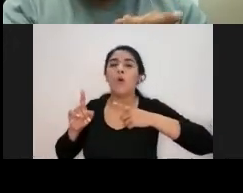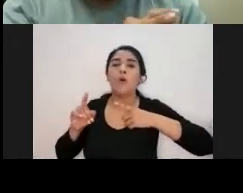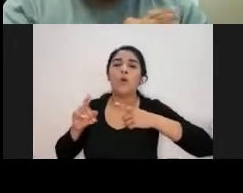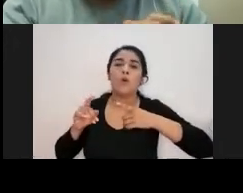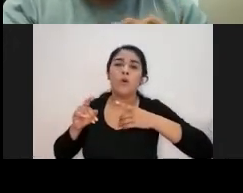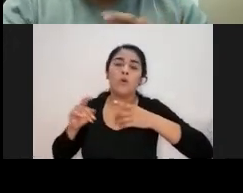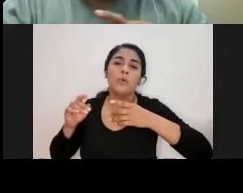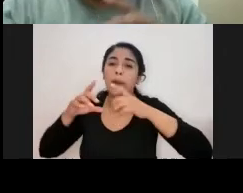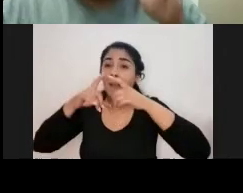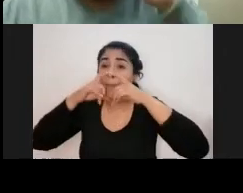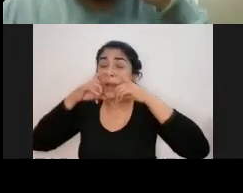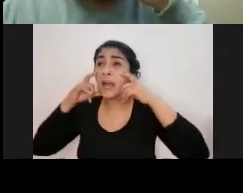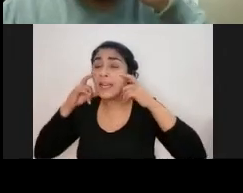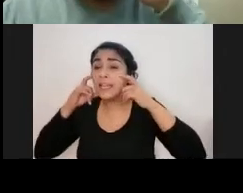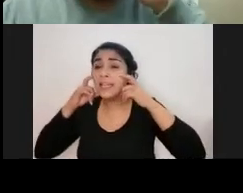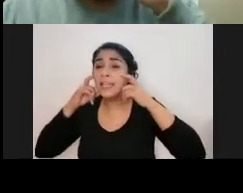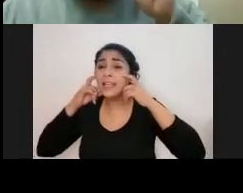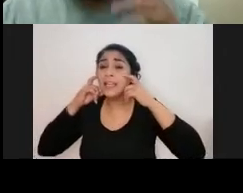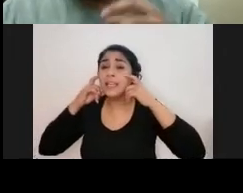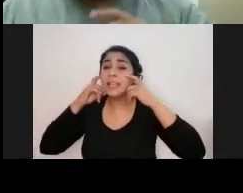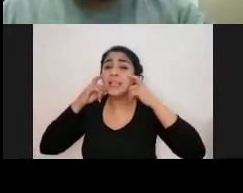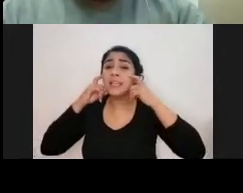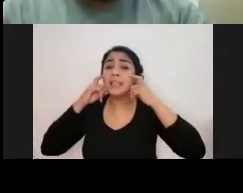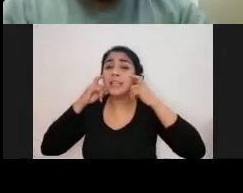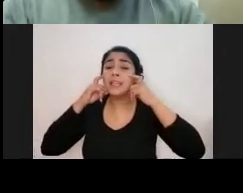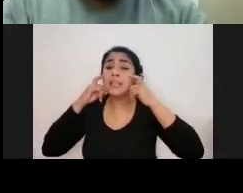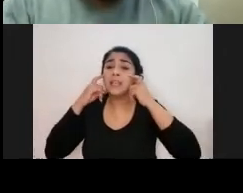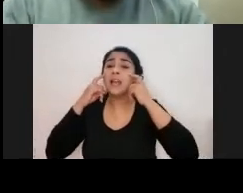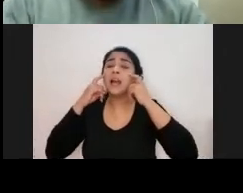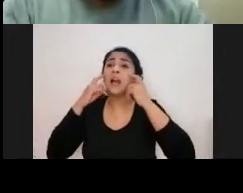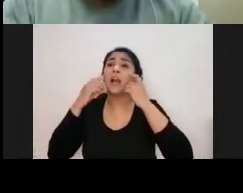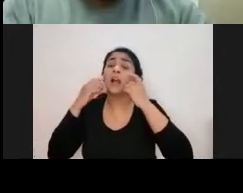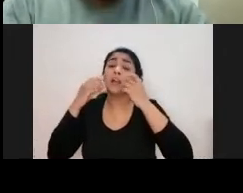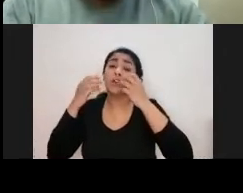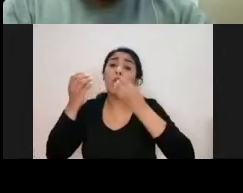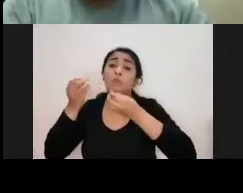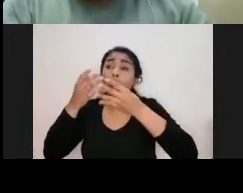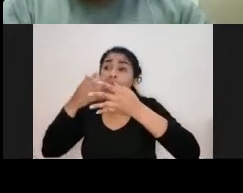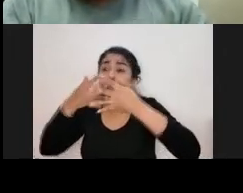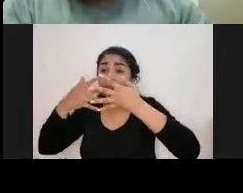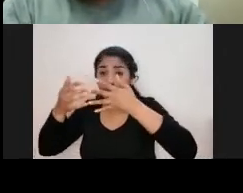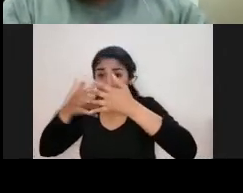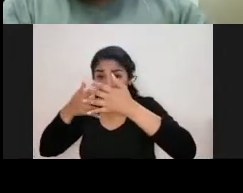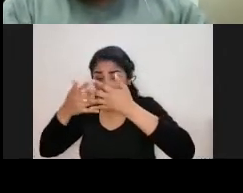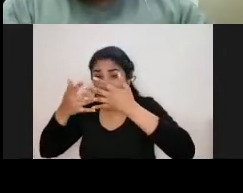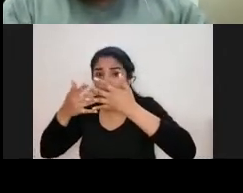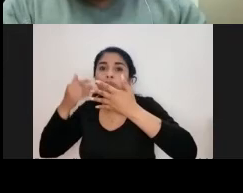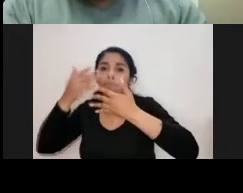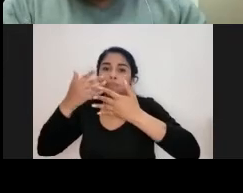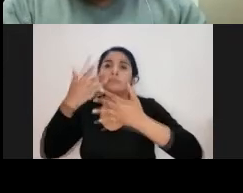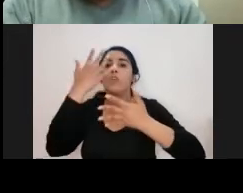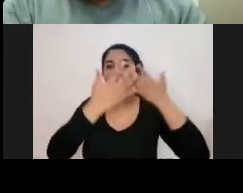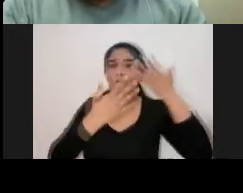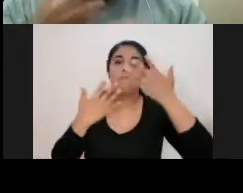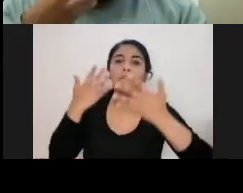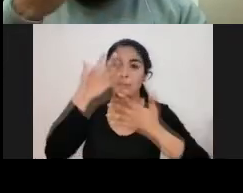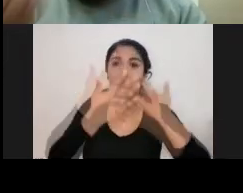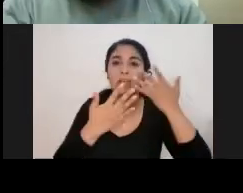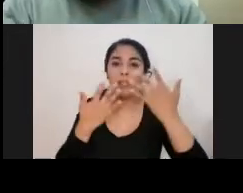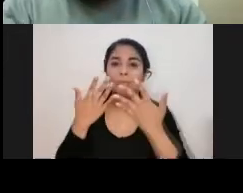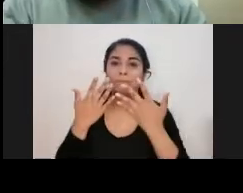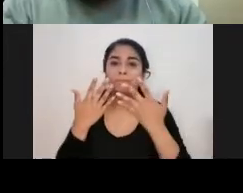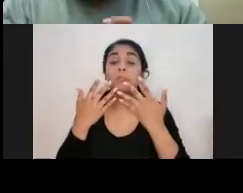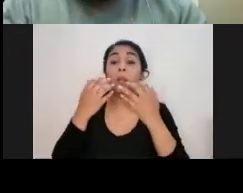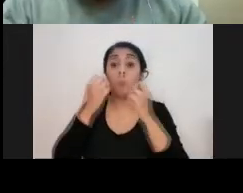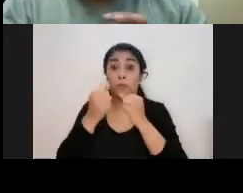comunitaria, ¿cierto?, con un buen sistema de aislamiento, nos va a proteger, ¿cierto?, de poder contaminar